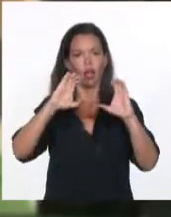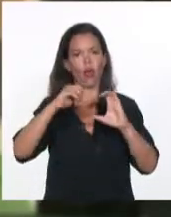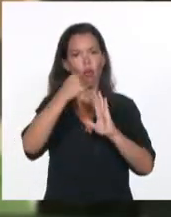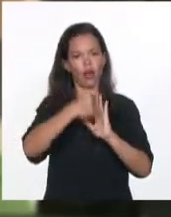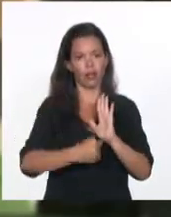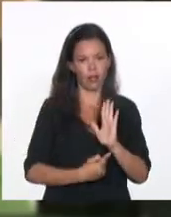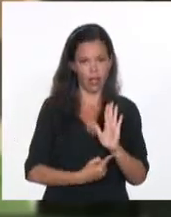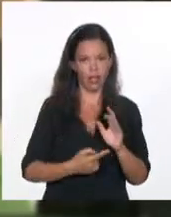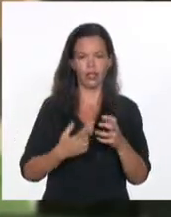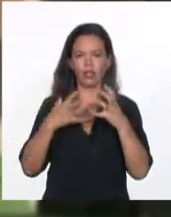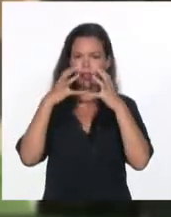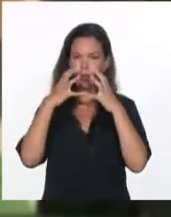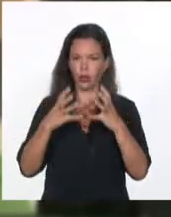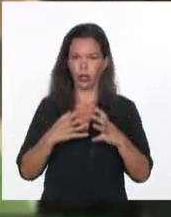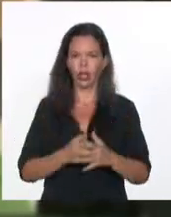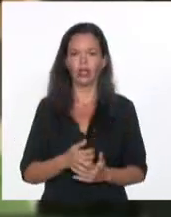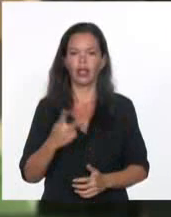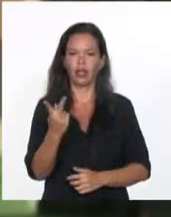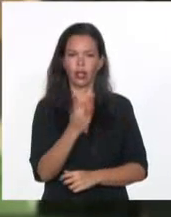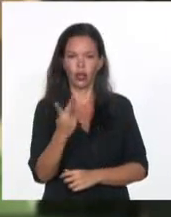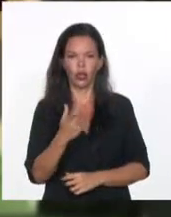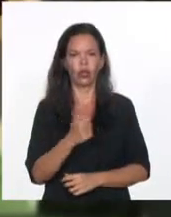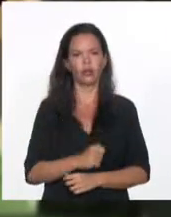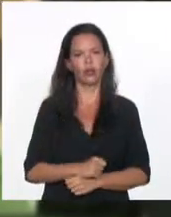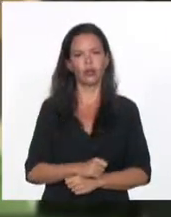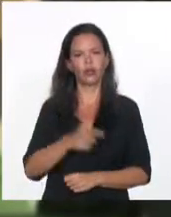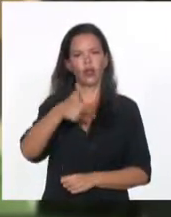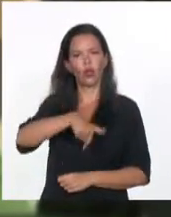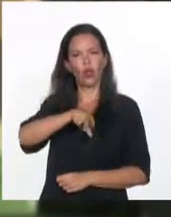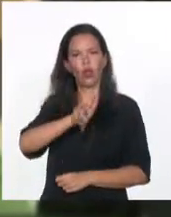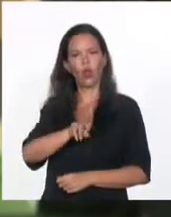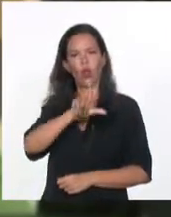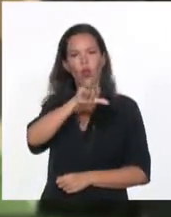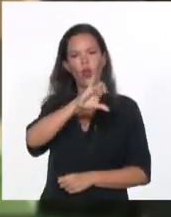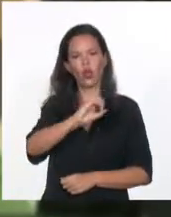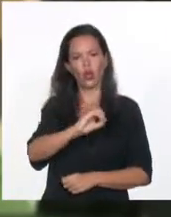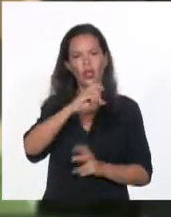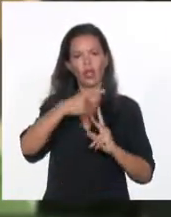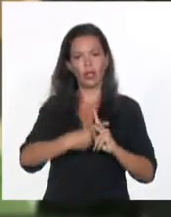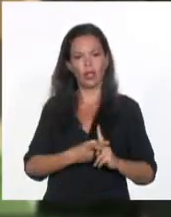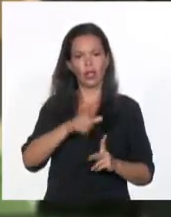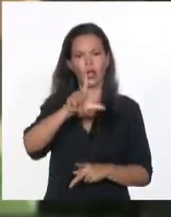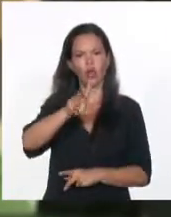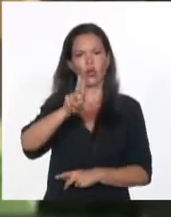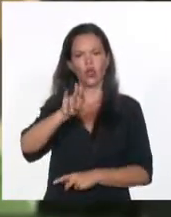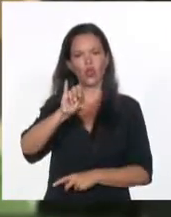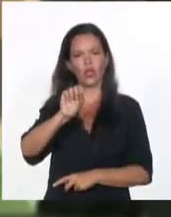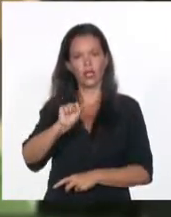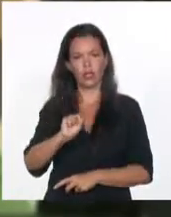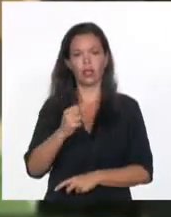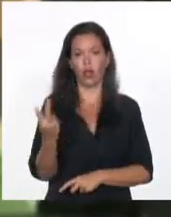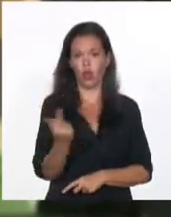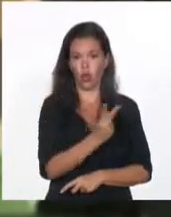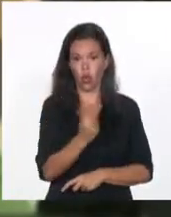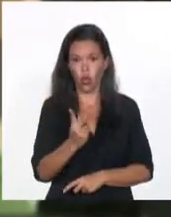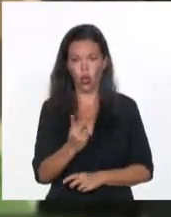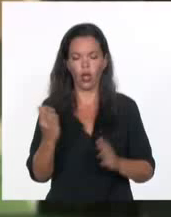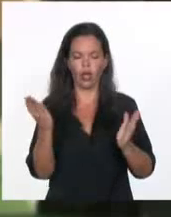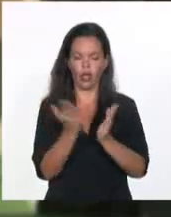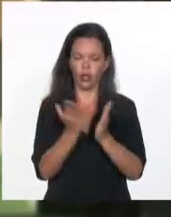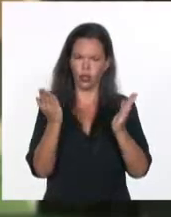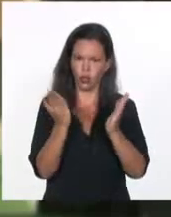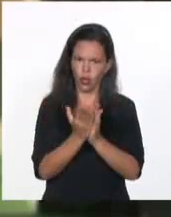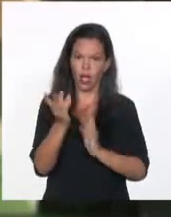Casas y Luis Alberto. Ambos estudiaron, investigaron, analizaron,